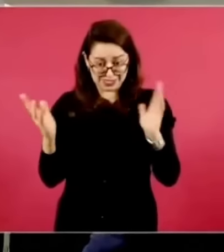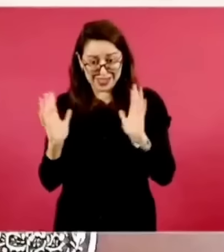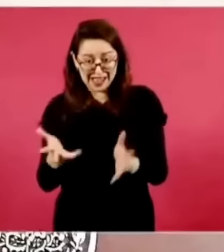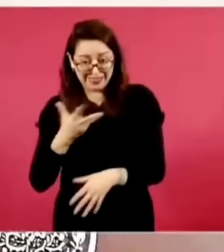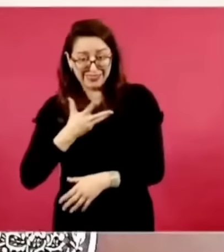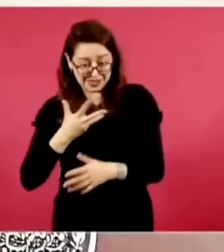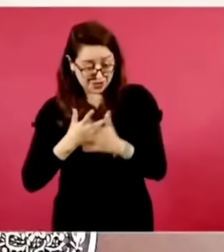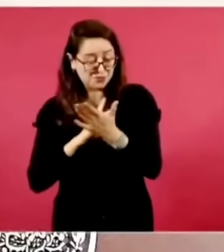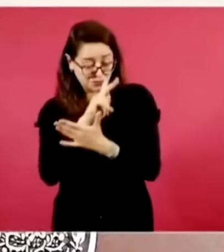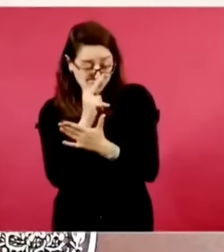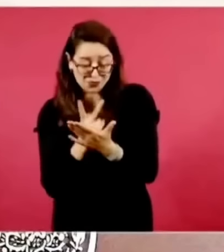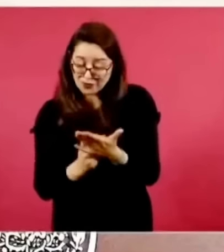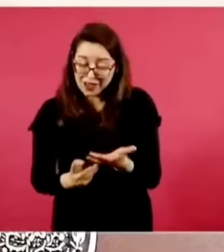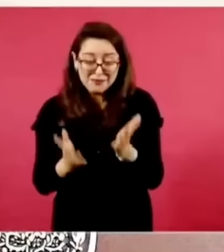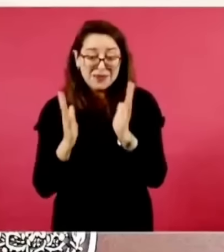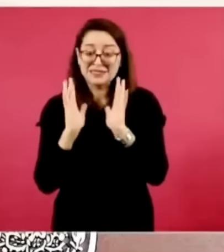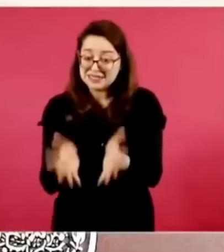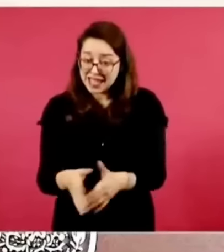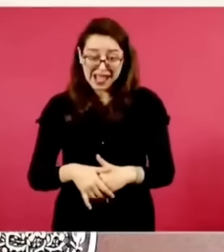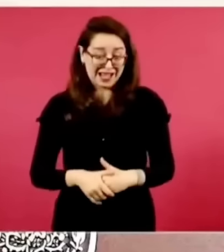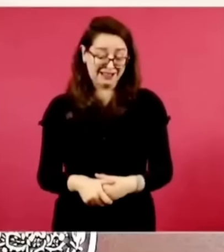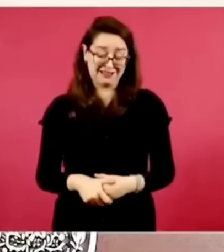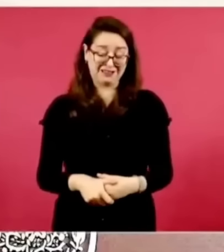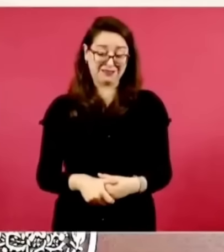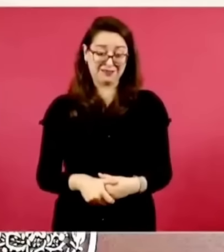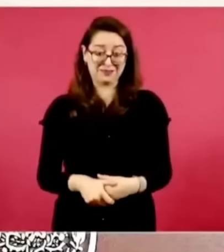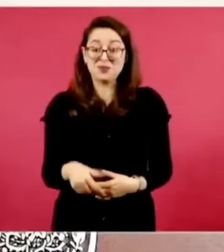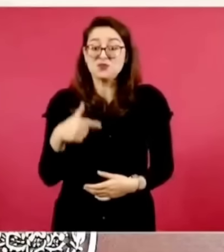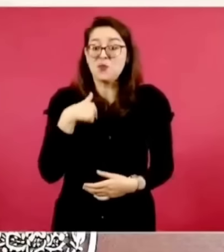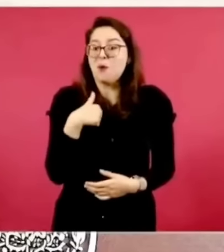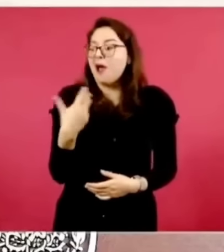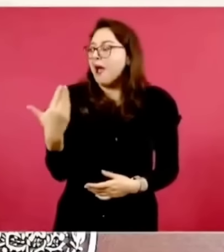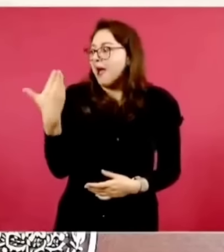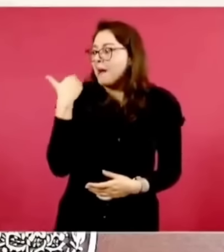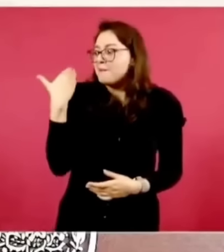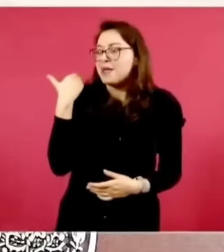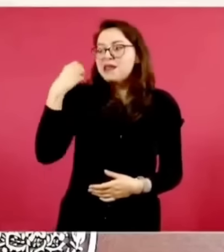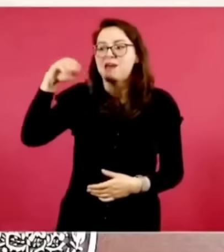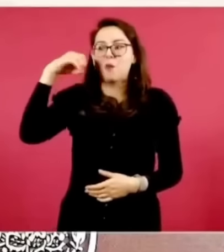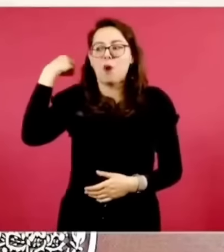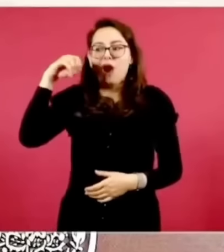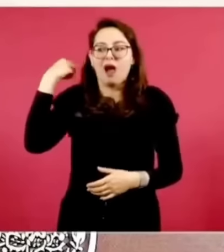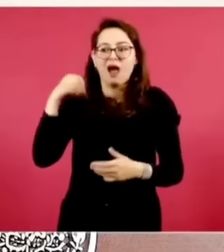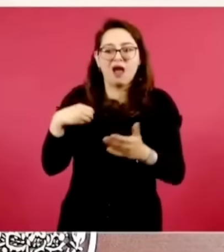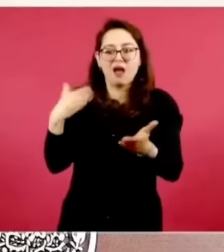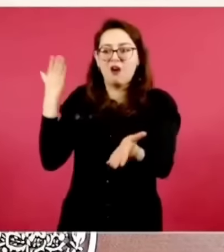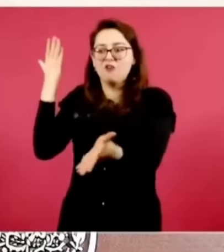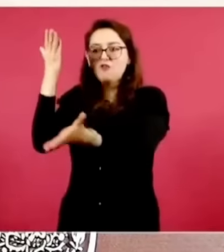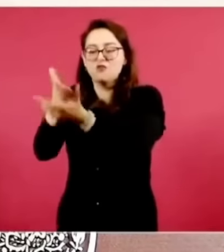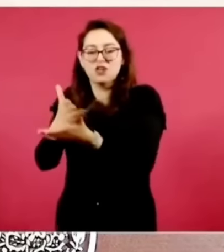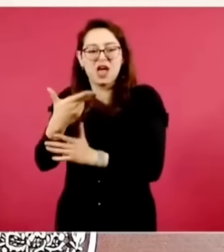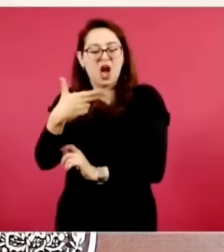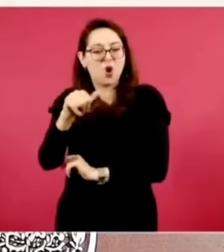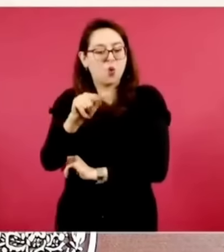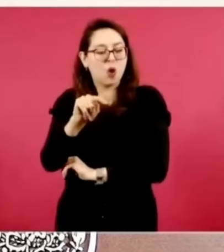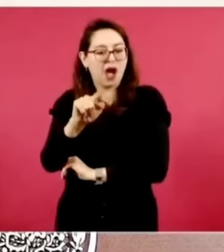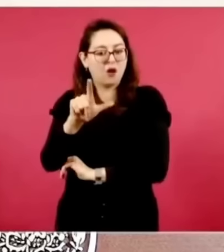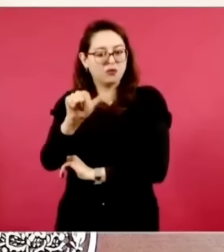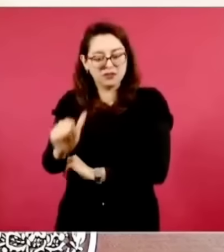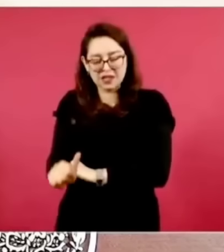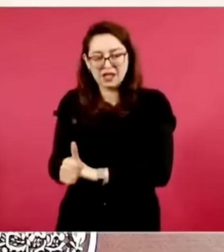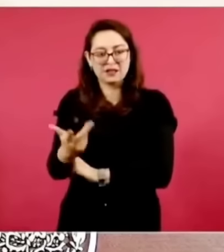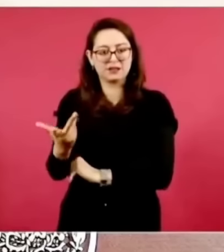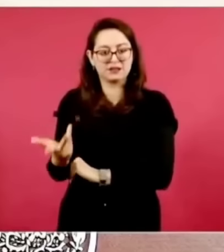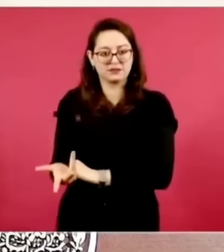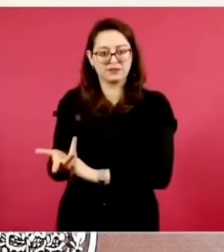Ya se está haciendo acabo de estar en Oaxaca en hutla la